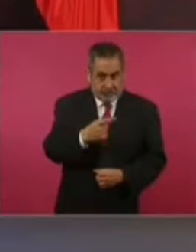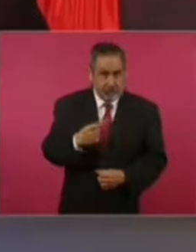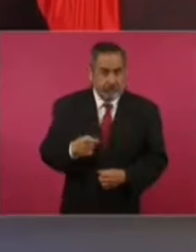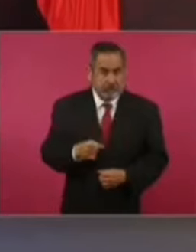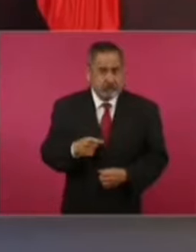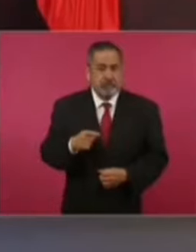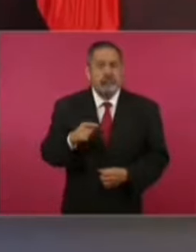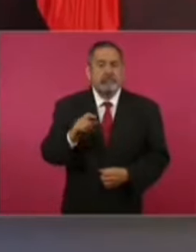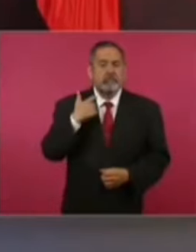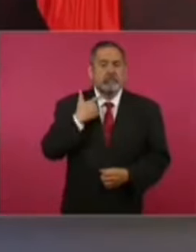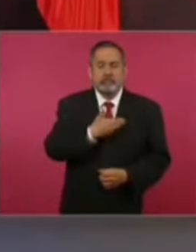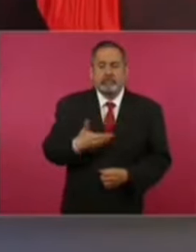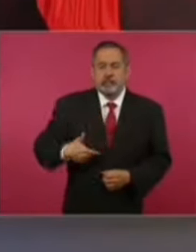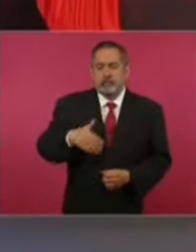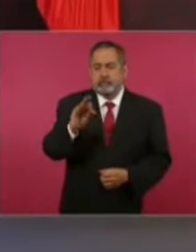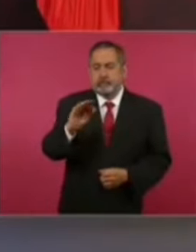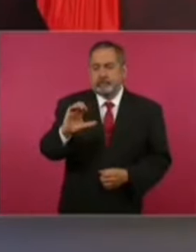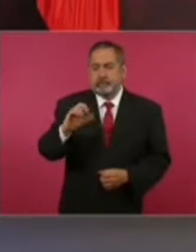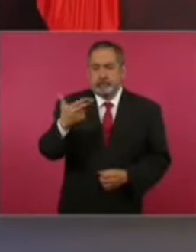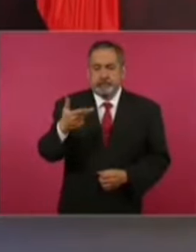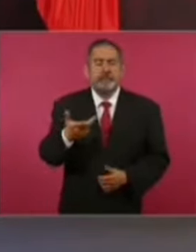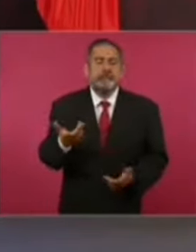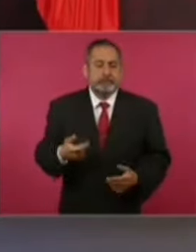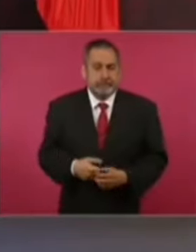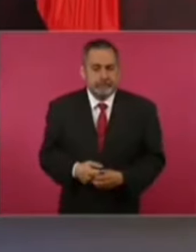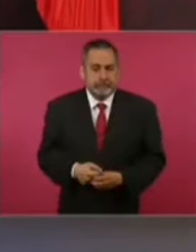de Calderón.